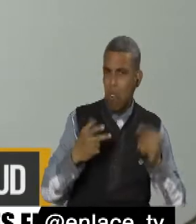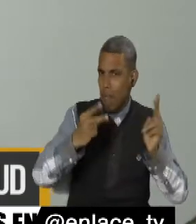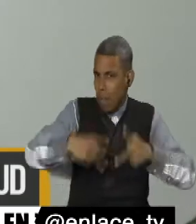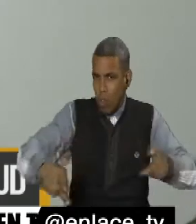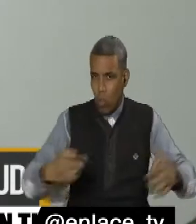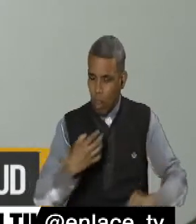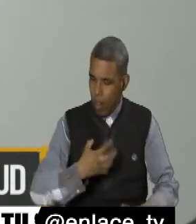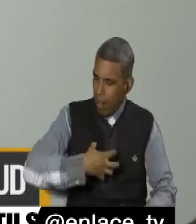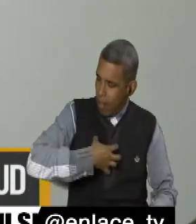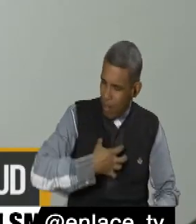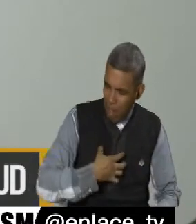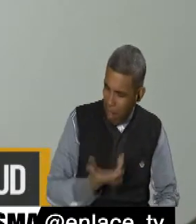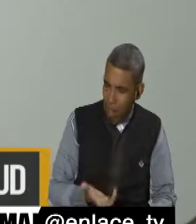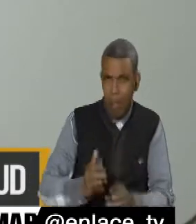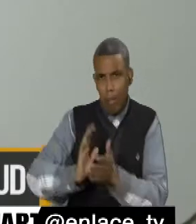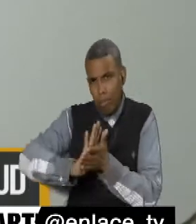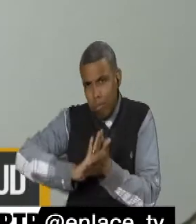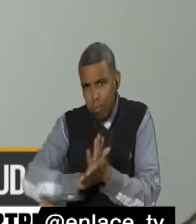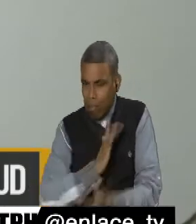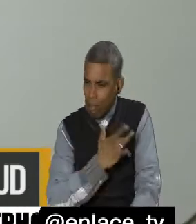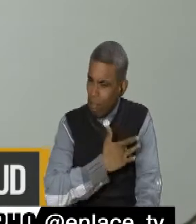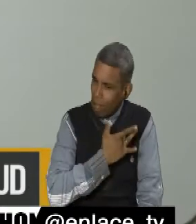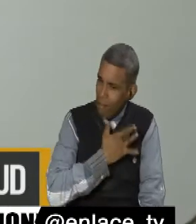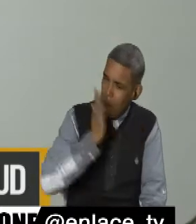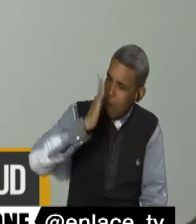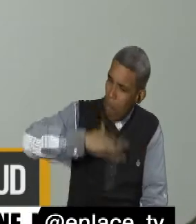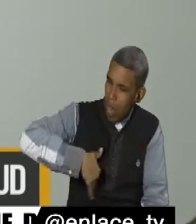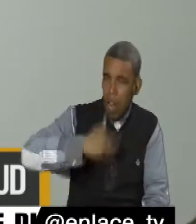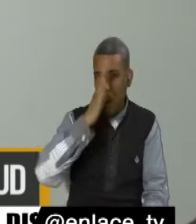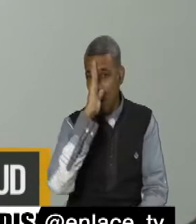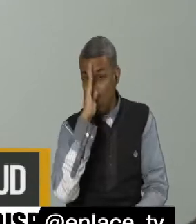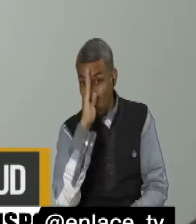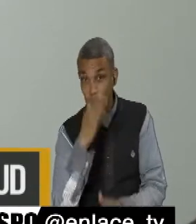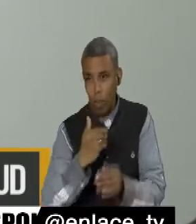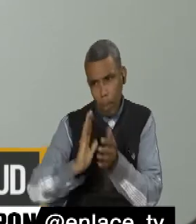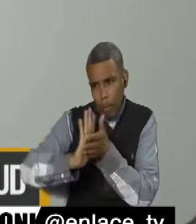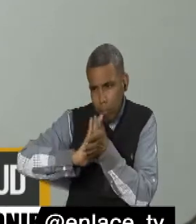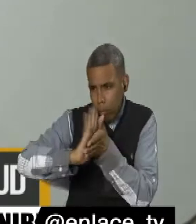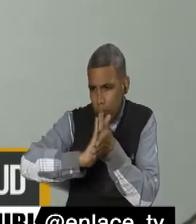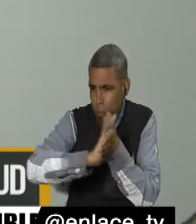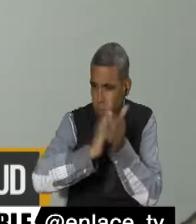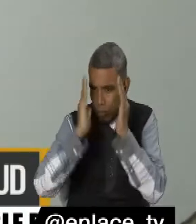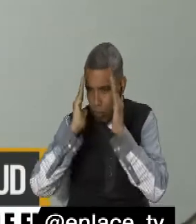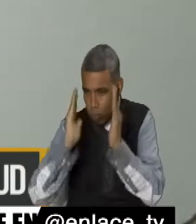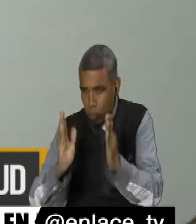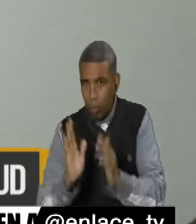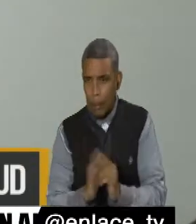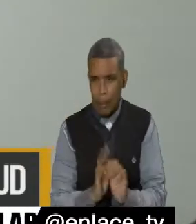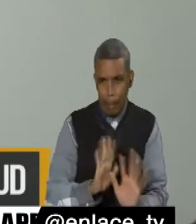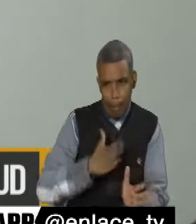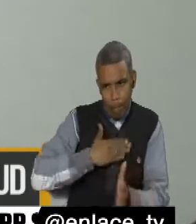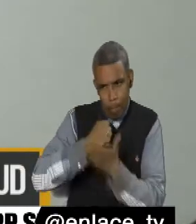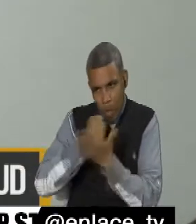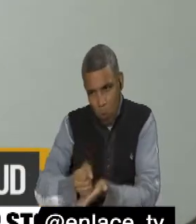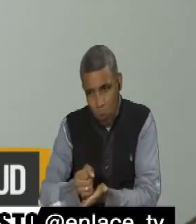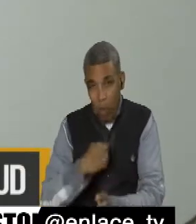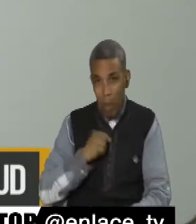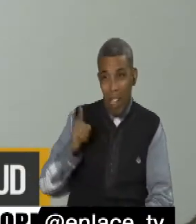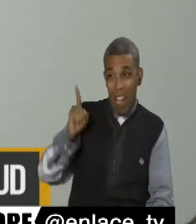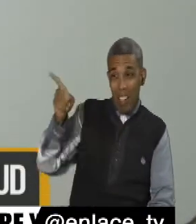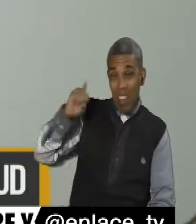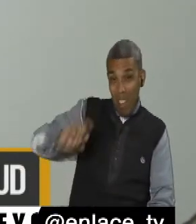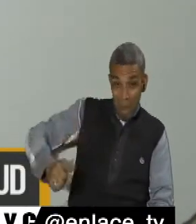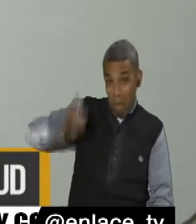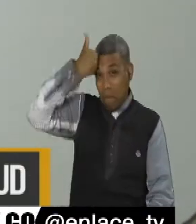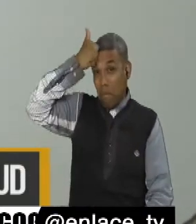del servicio, a efecto de que podamos documentarlos y podamos hacer los trámites pertinentes ante la Superintendencia de Salud y ante la